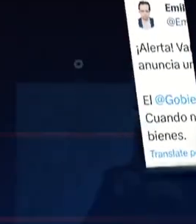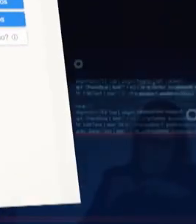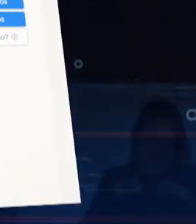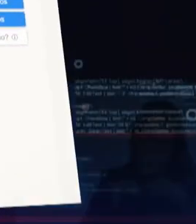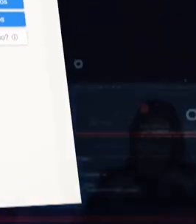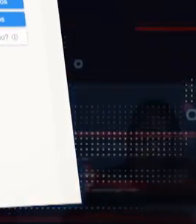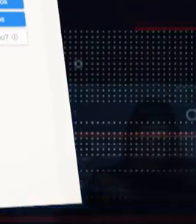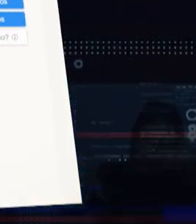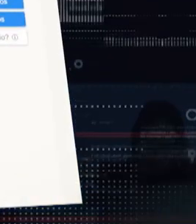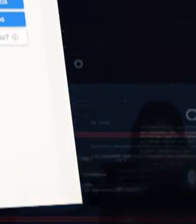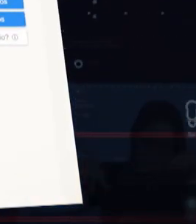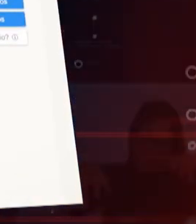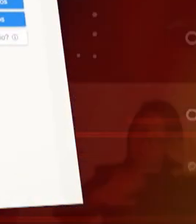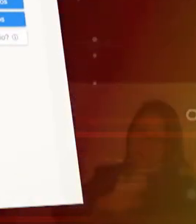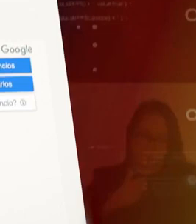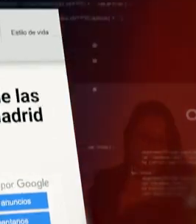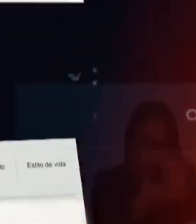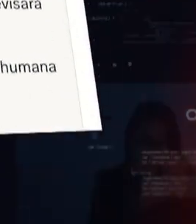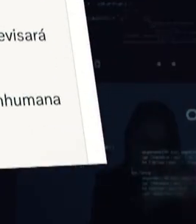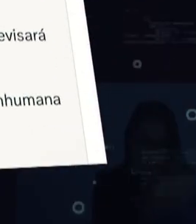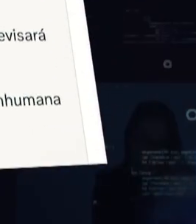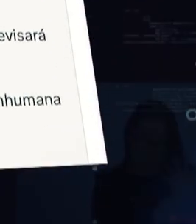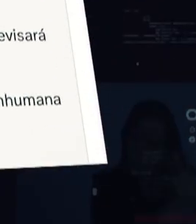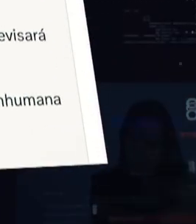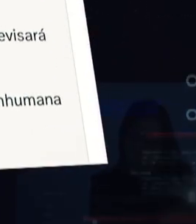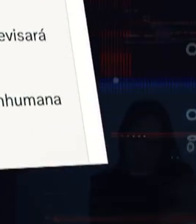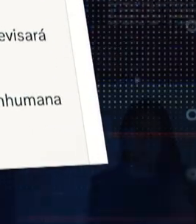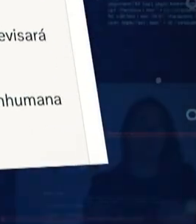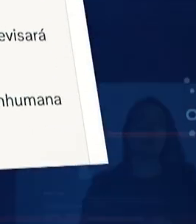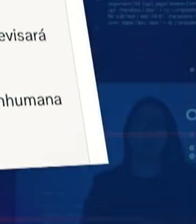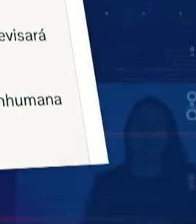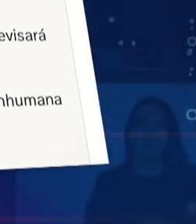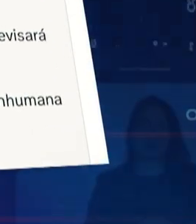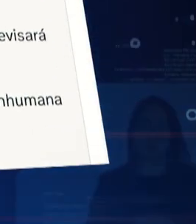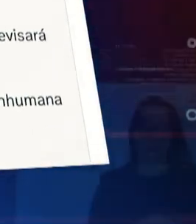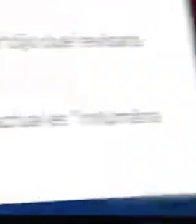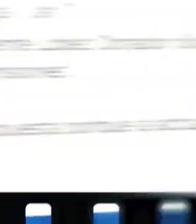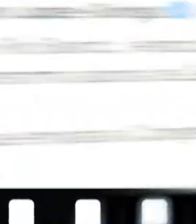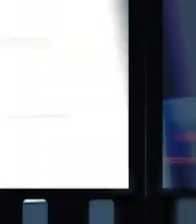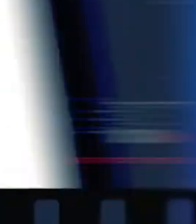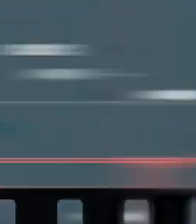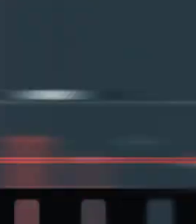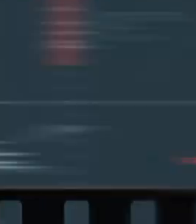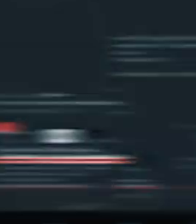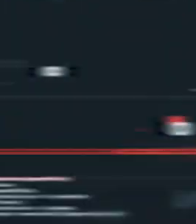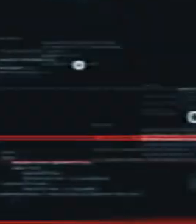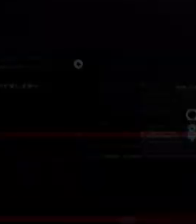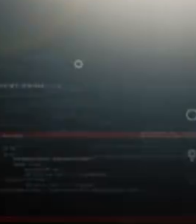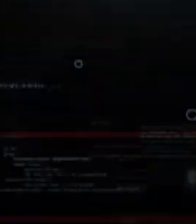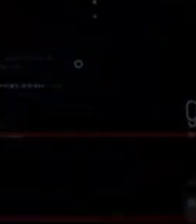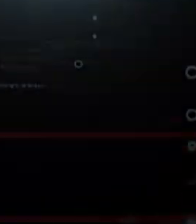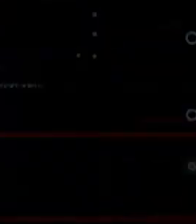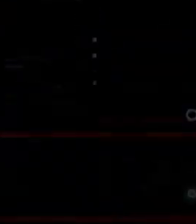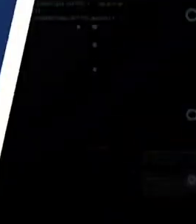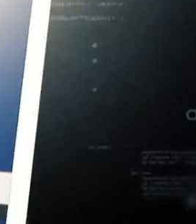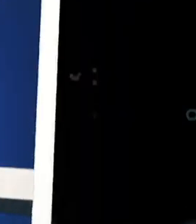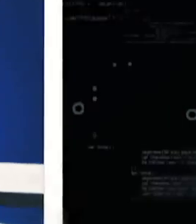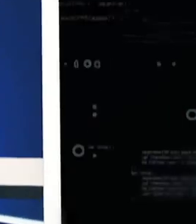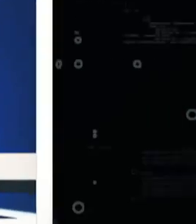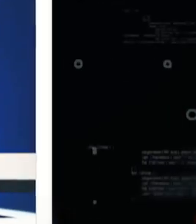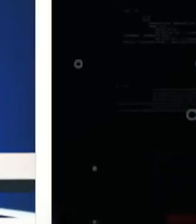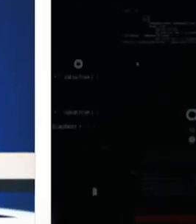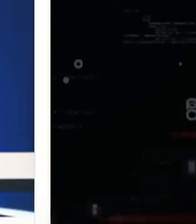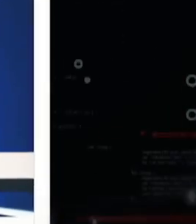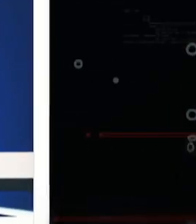comunicación lanzaron 3 líneas de desinformación en contra de la propuesta. 1. Falso que la iniciativa amenaza